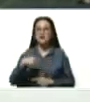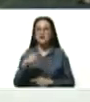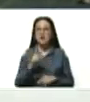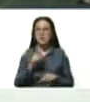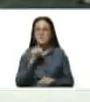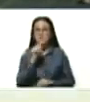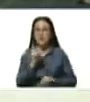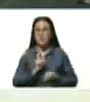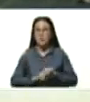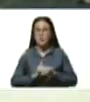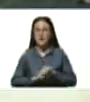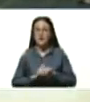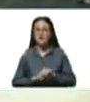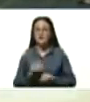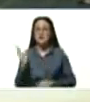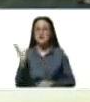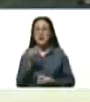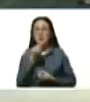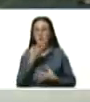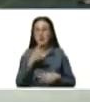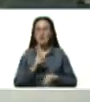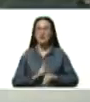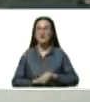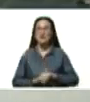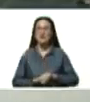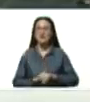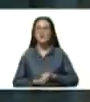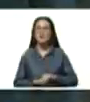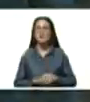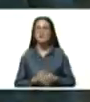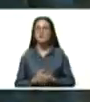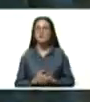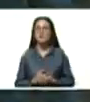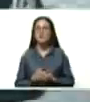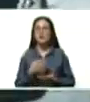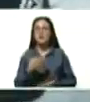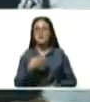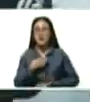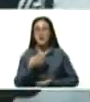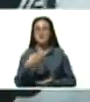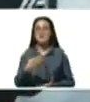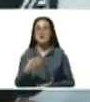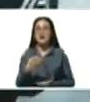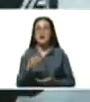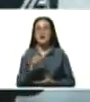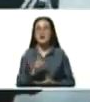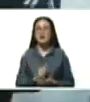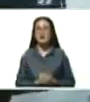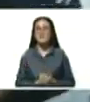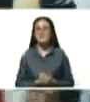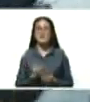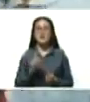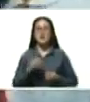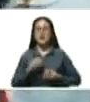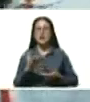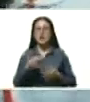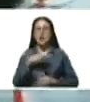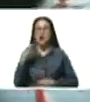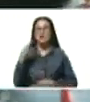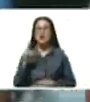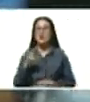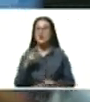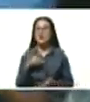tiempos malos llegan los buenos y premian a los que no rindieron sus almas. Nunca nos